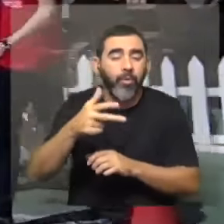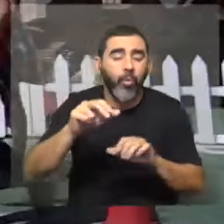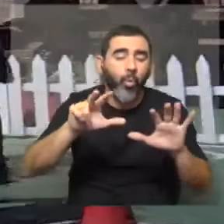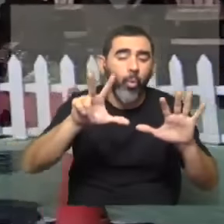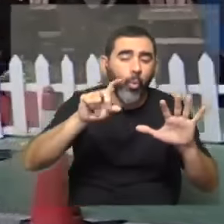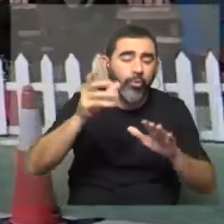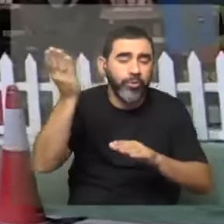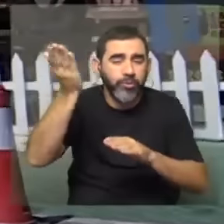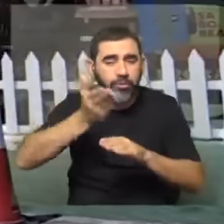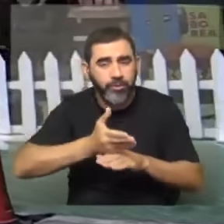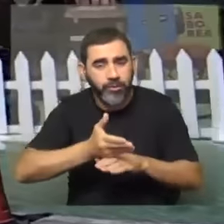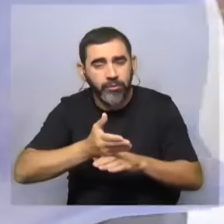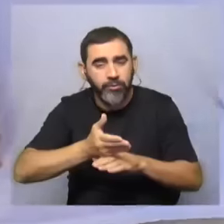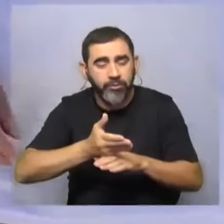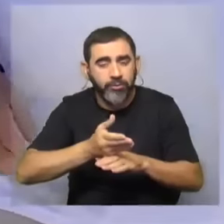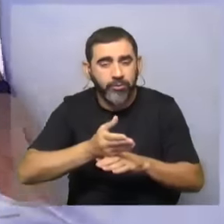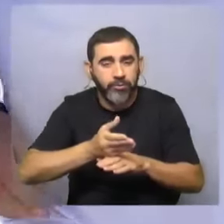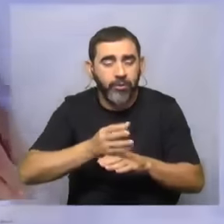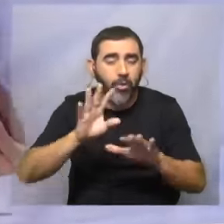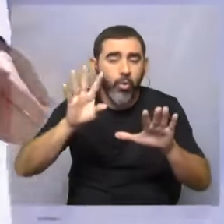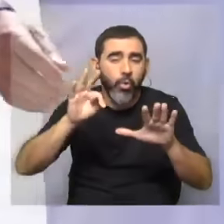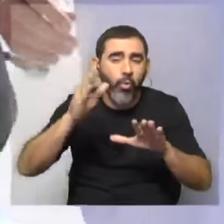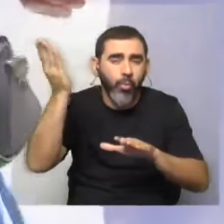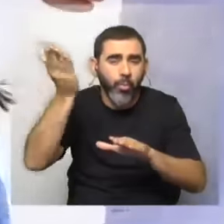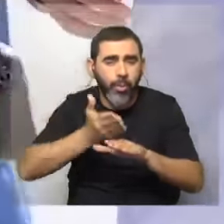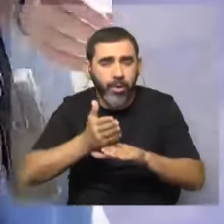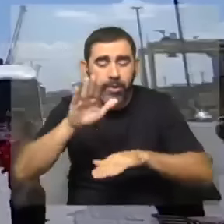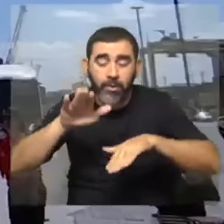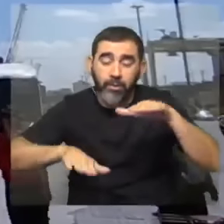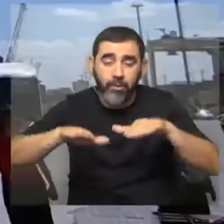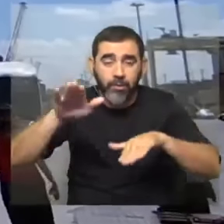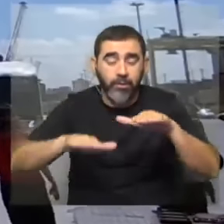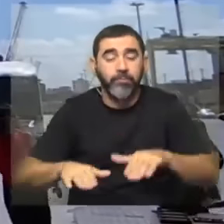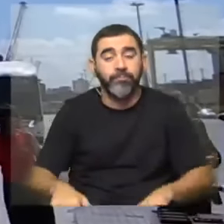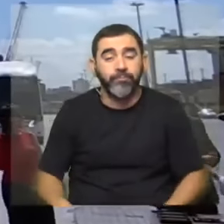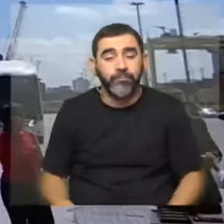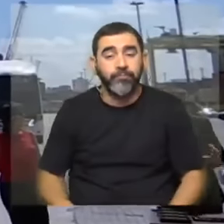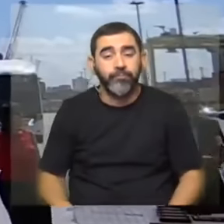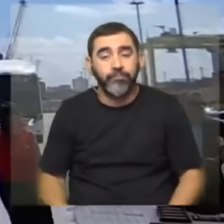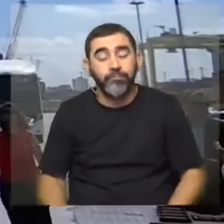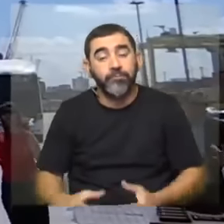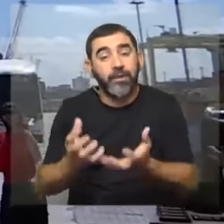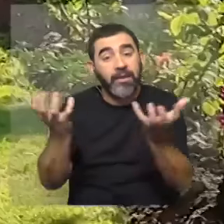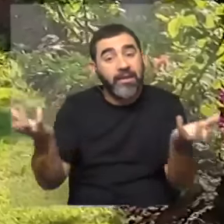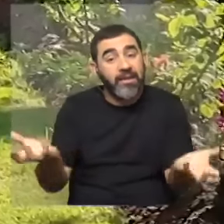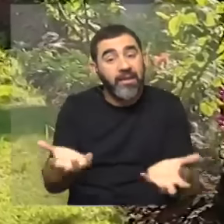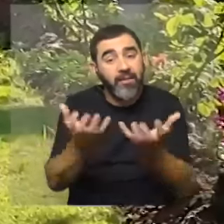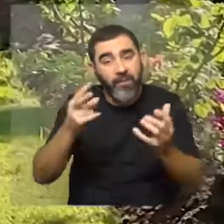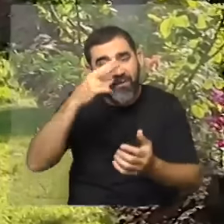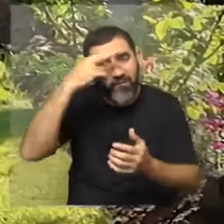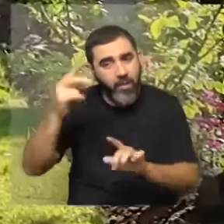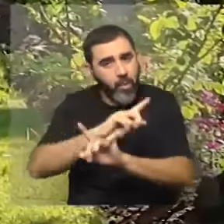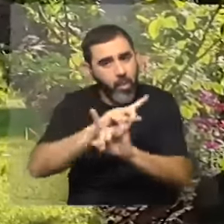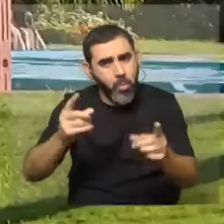el 80% 90 por en en la zona termal que verano no es la